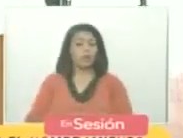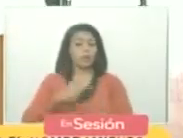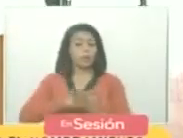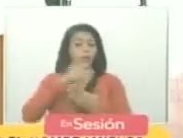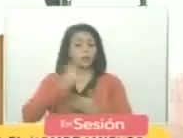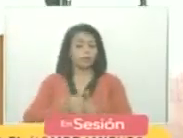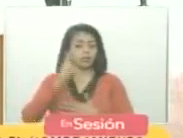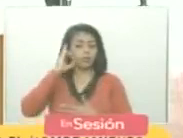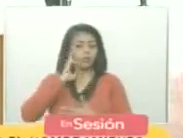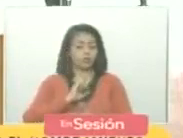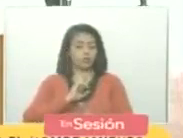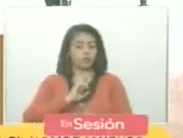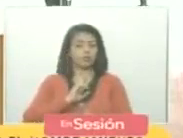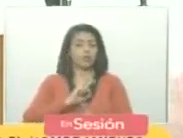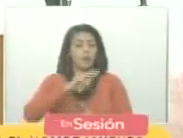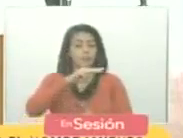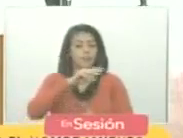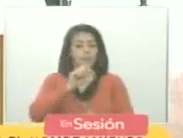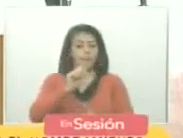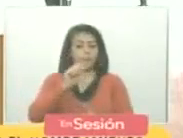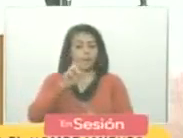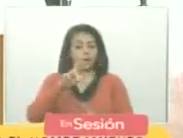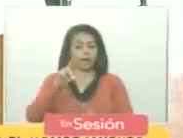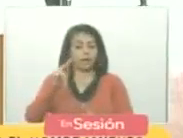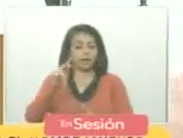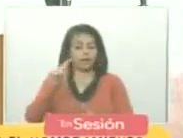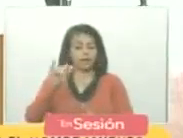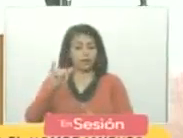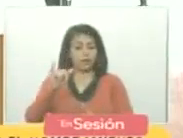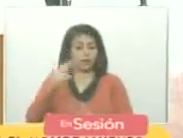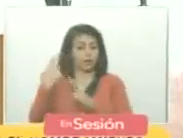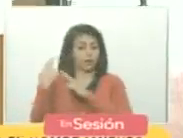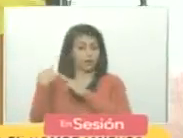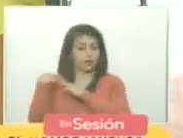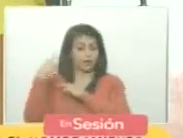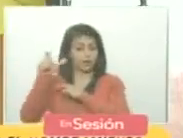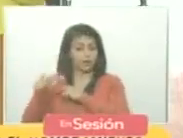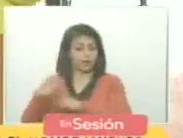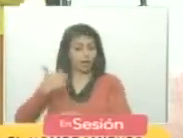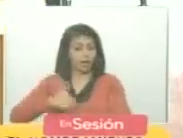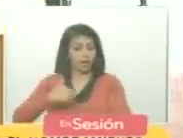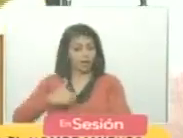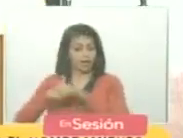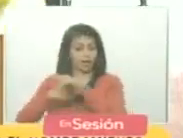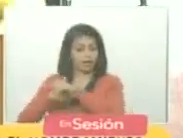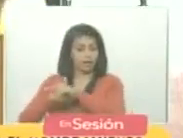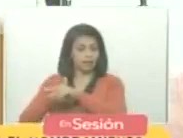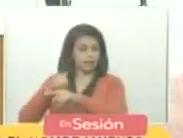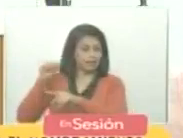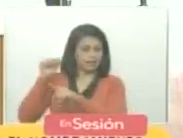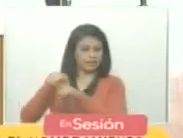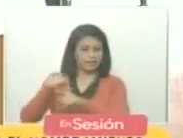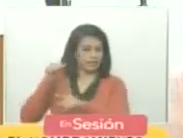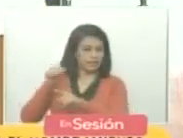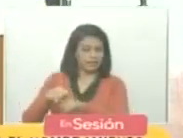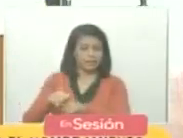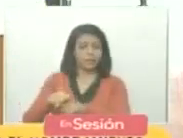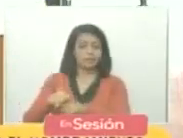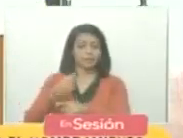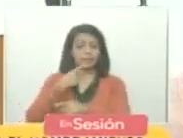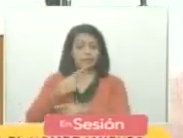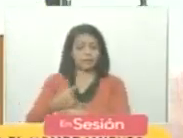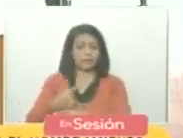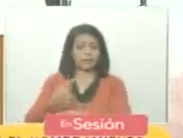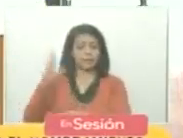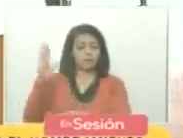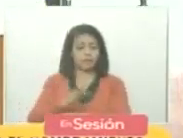proyecto bolivariano y martiano. Fue un representante de la Argentina que había sido golpeada por Macri para decir, vino